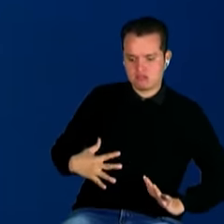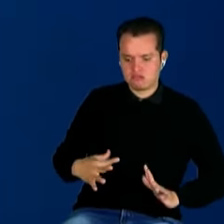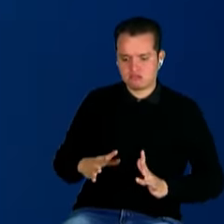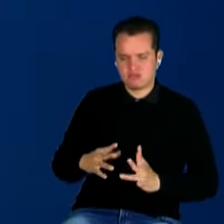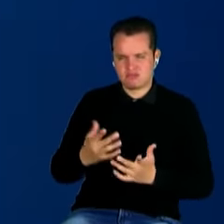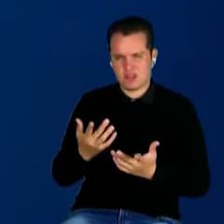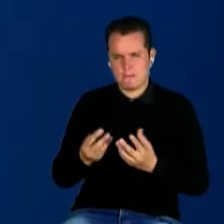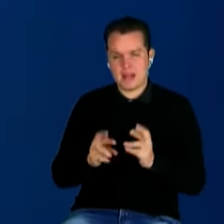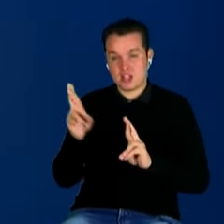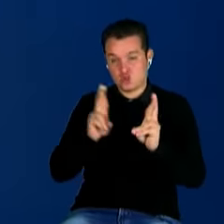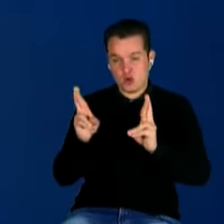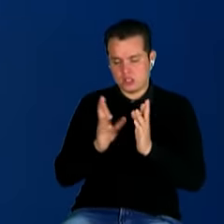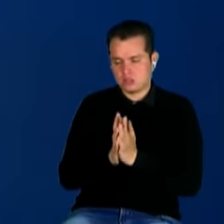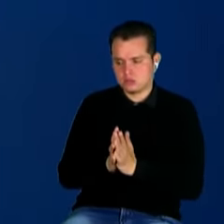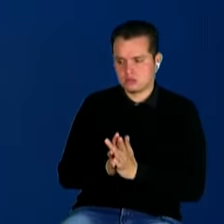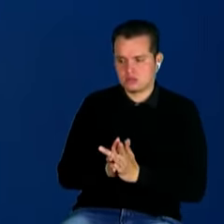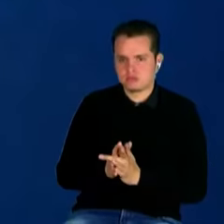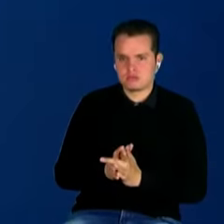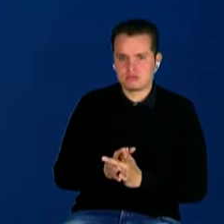¿cierto?